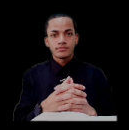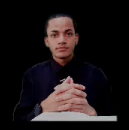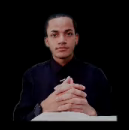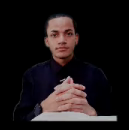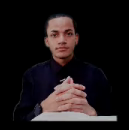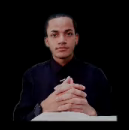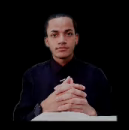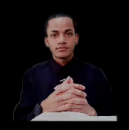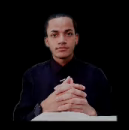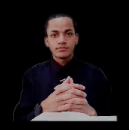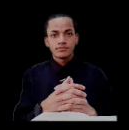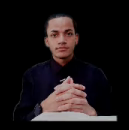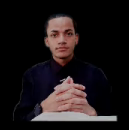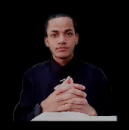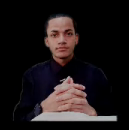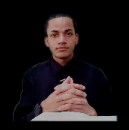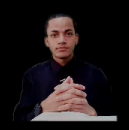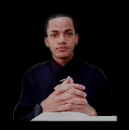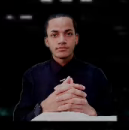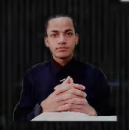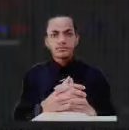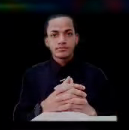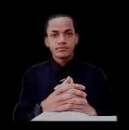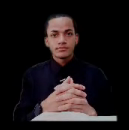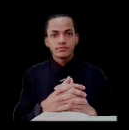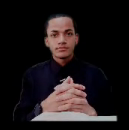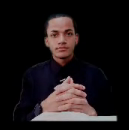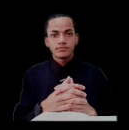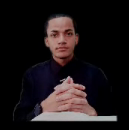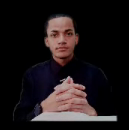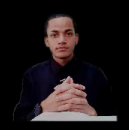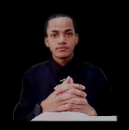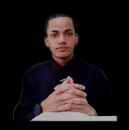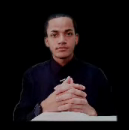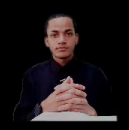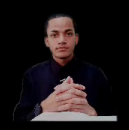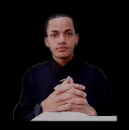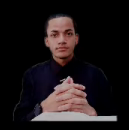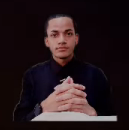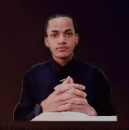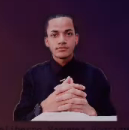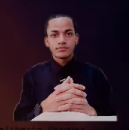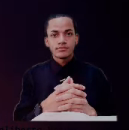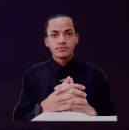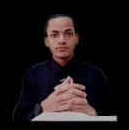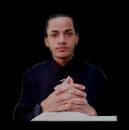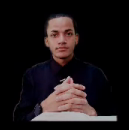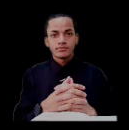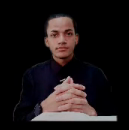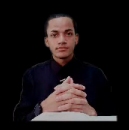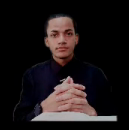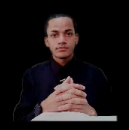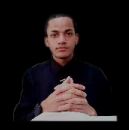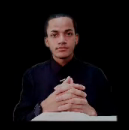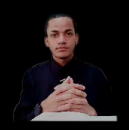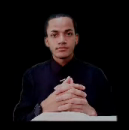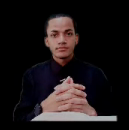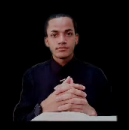los restos fósiles mostraron mucha variación que previamente había desconcertado a los investigadores por ejemplo